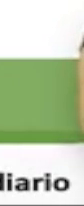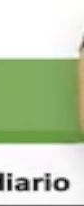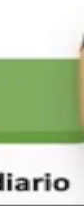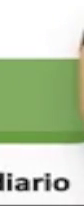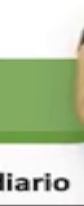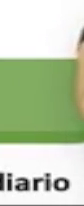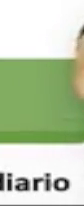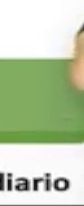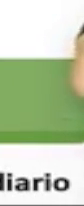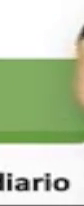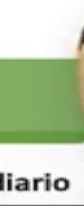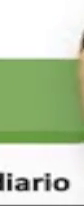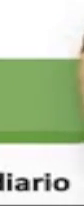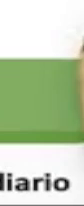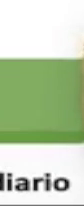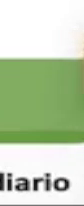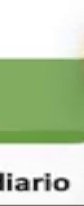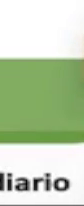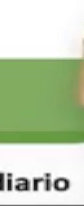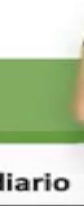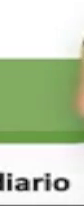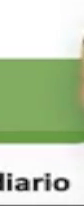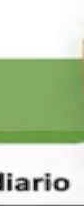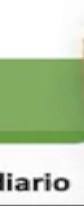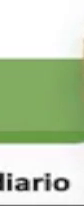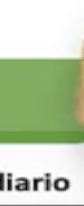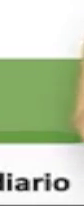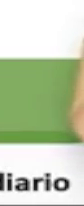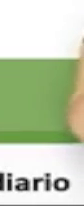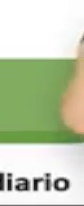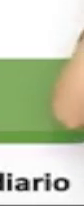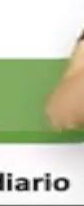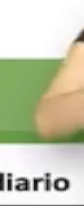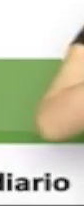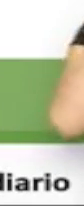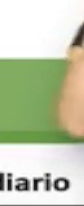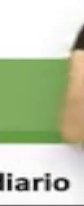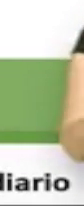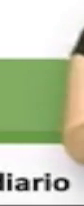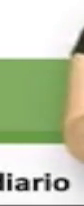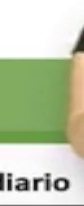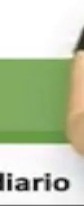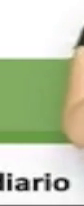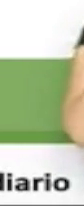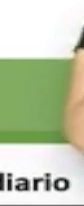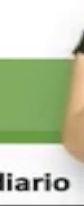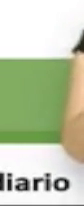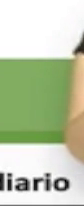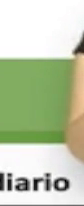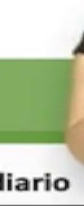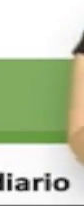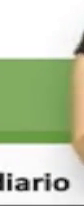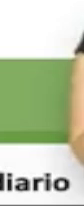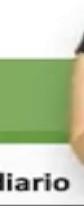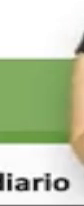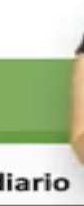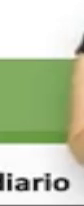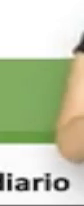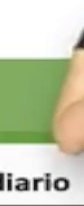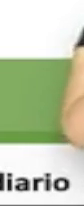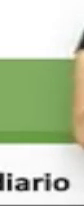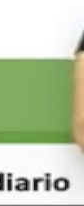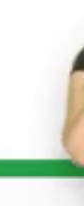un total de 10 mil 115 además se dio a conocer la lamentable defunción de 23 personas para un acumulado de